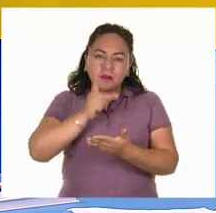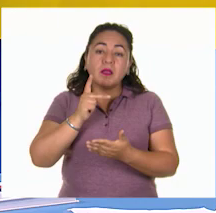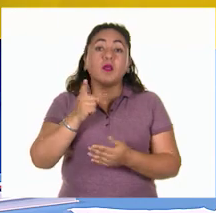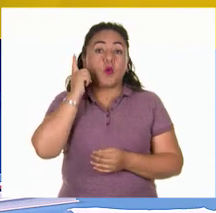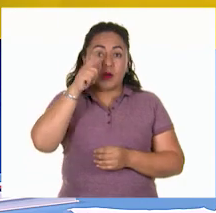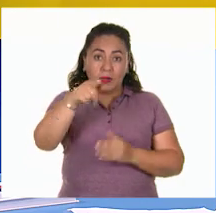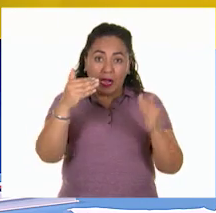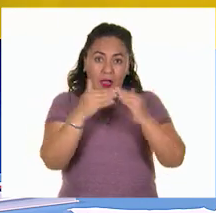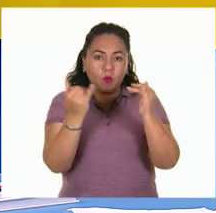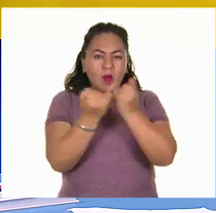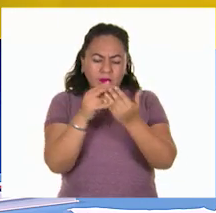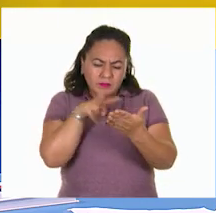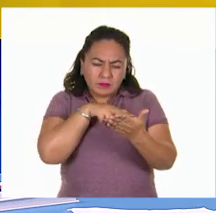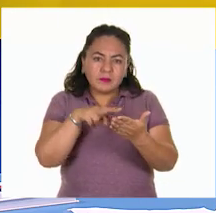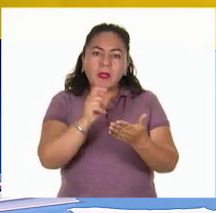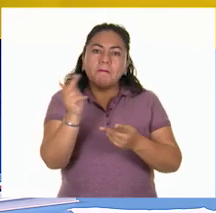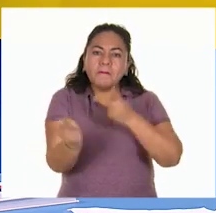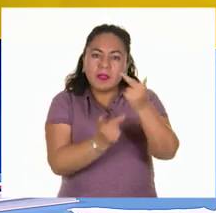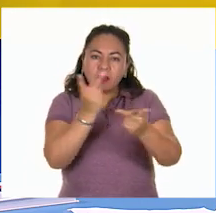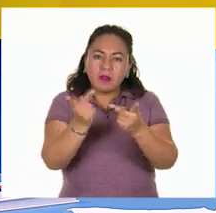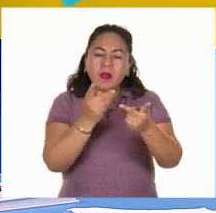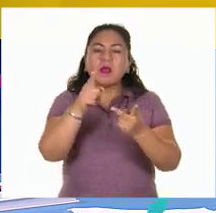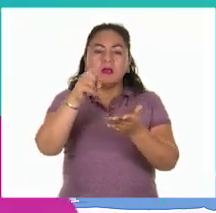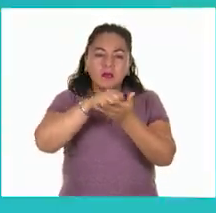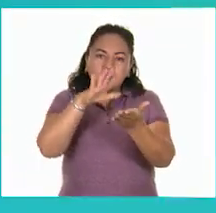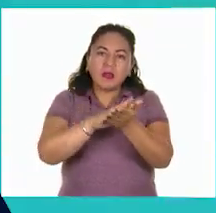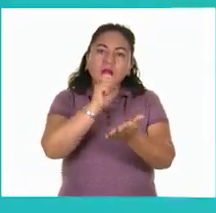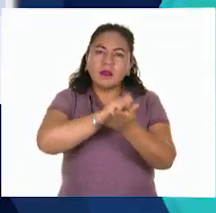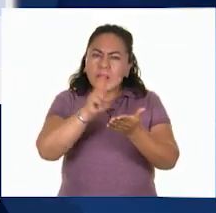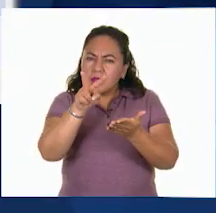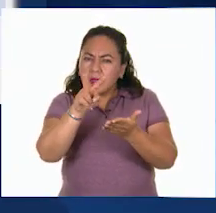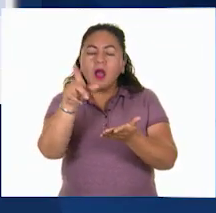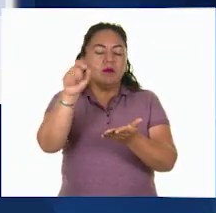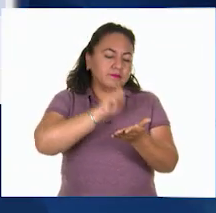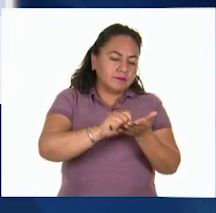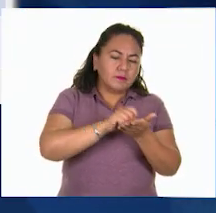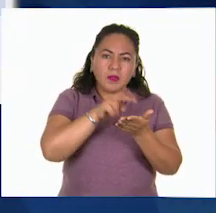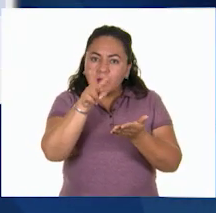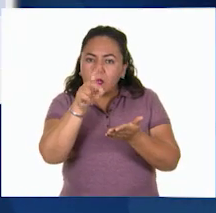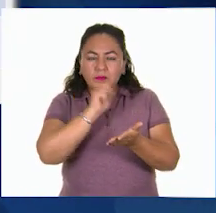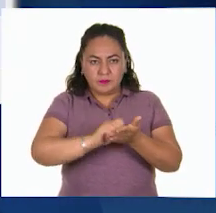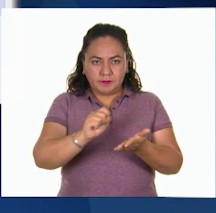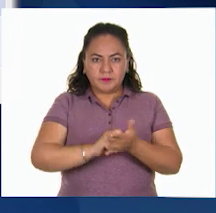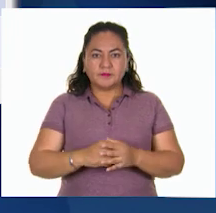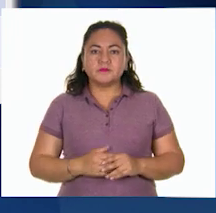casa reflexionen sobre las preguntas y registren sus observaciones.